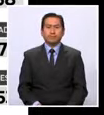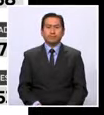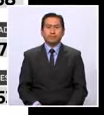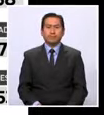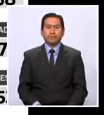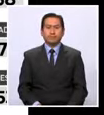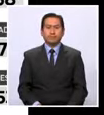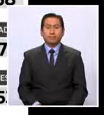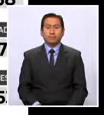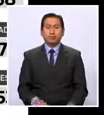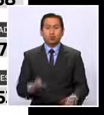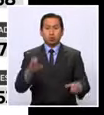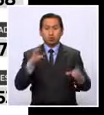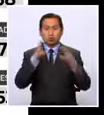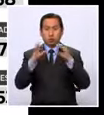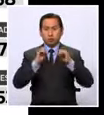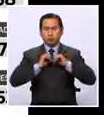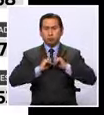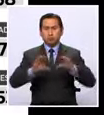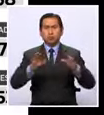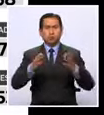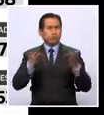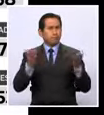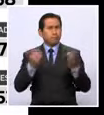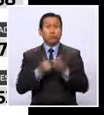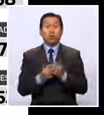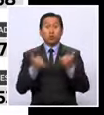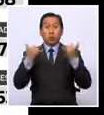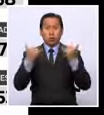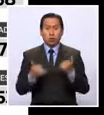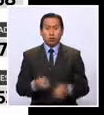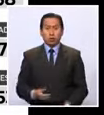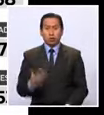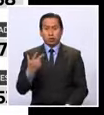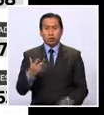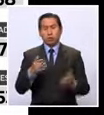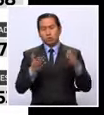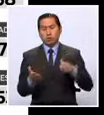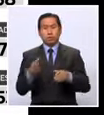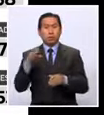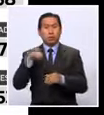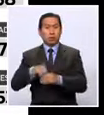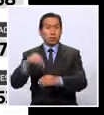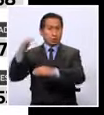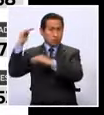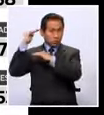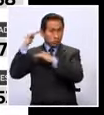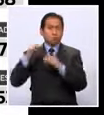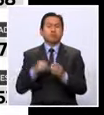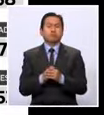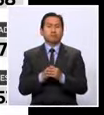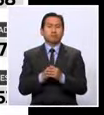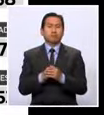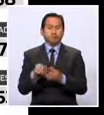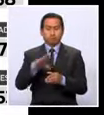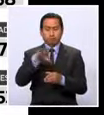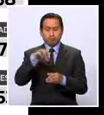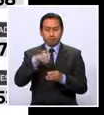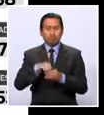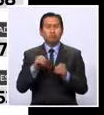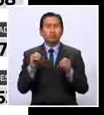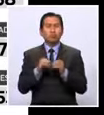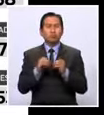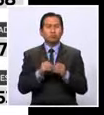comunicamos asimismo hoy tres fallecidos en santa cruz haciendo un total acumulado